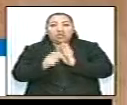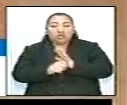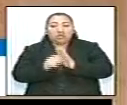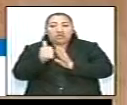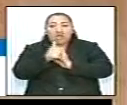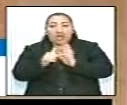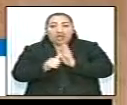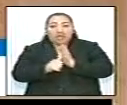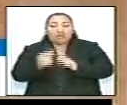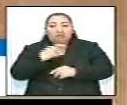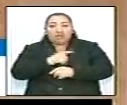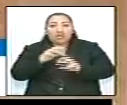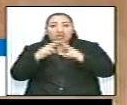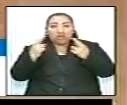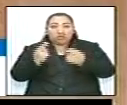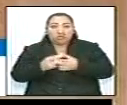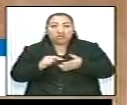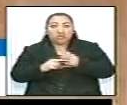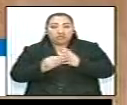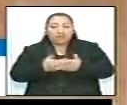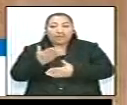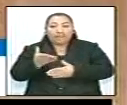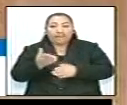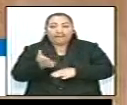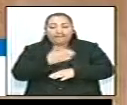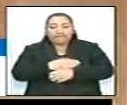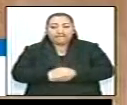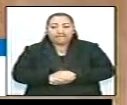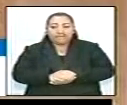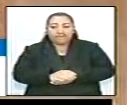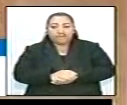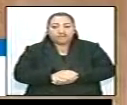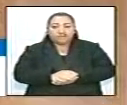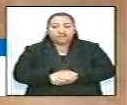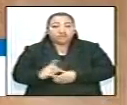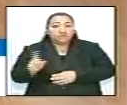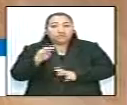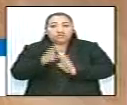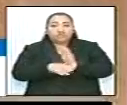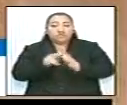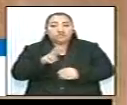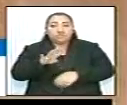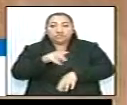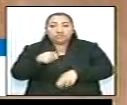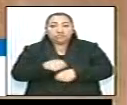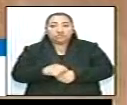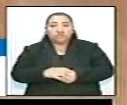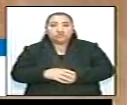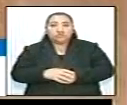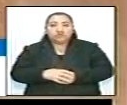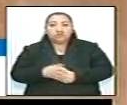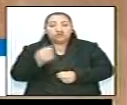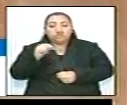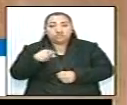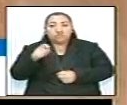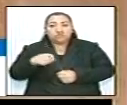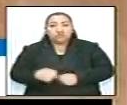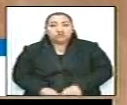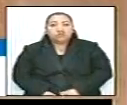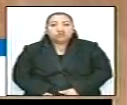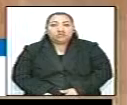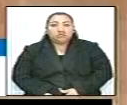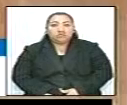agenda para cada sesión sea remitida con una anticipación no menor de 24 horas. Para ello es necesario